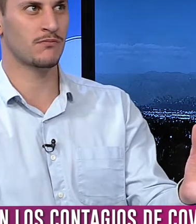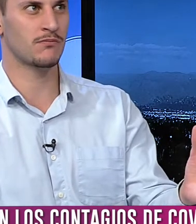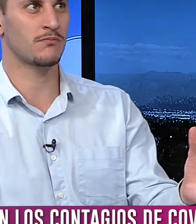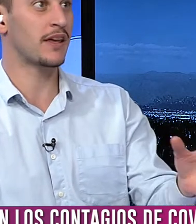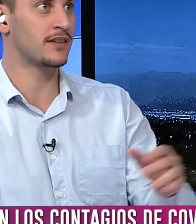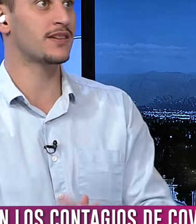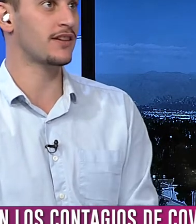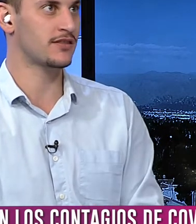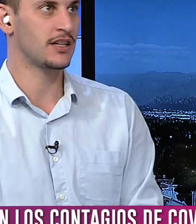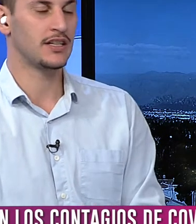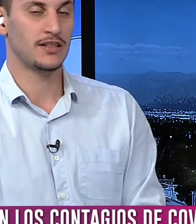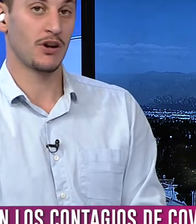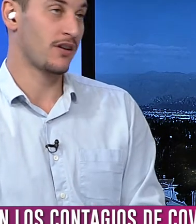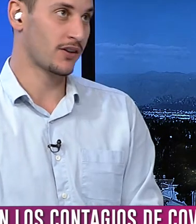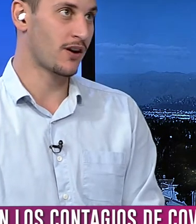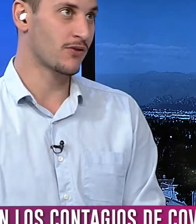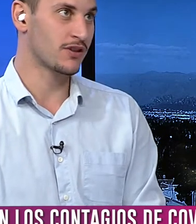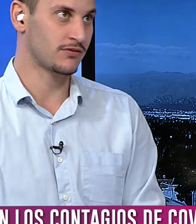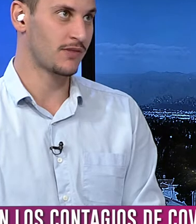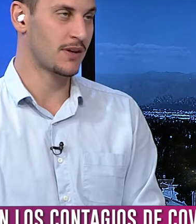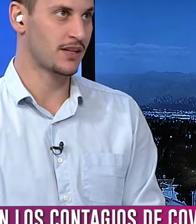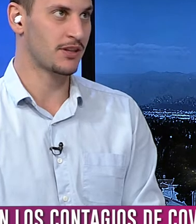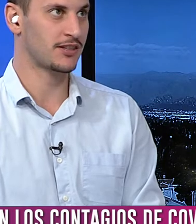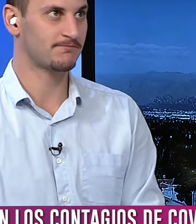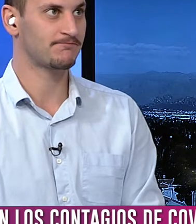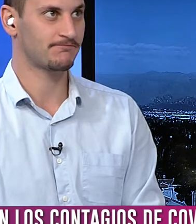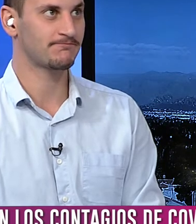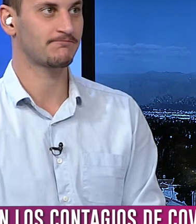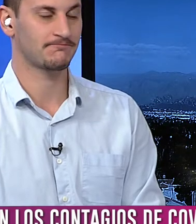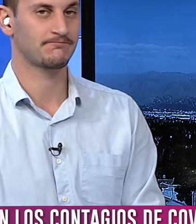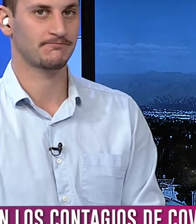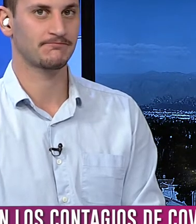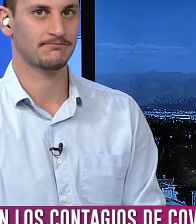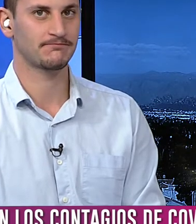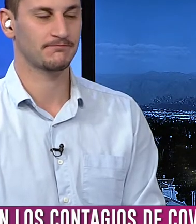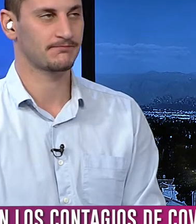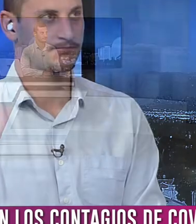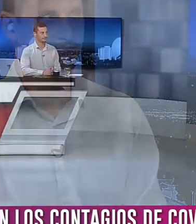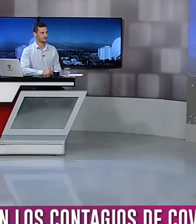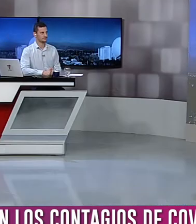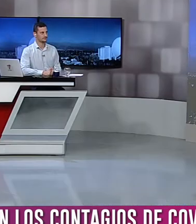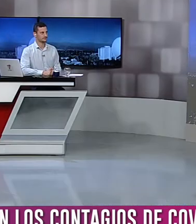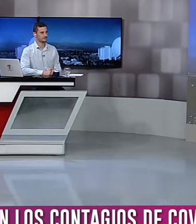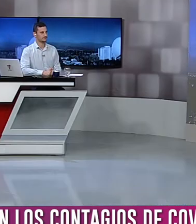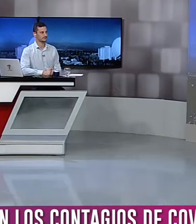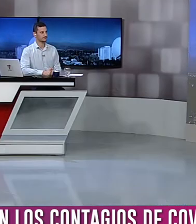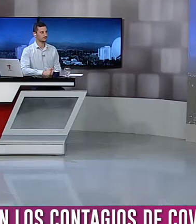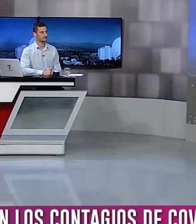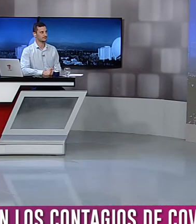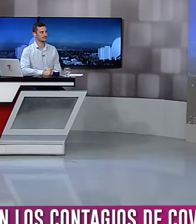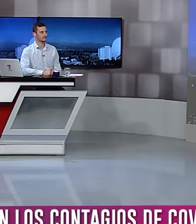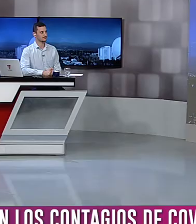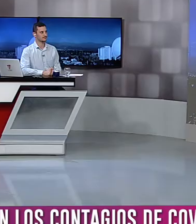fueron 26. Sí. Bueno, el efecto de la vacunación. El número realmente es muy bajo, afortunadamente, y así es. Están hablando del efecto